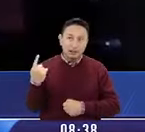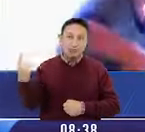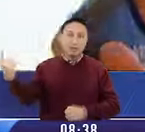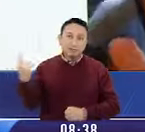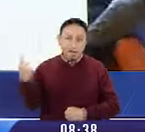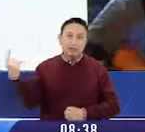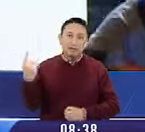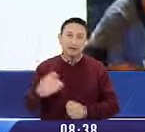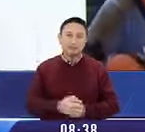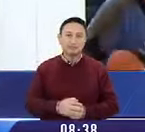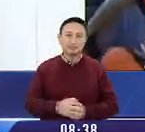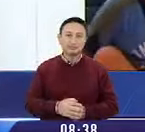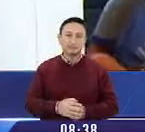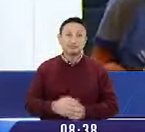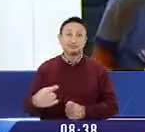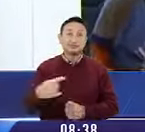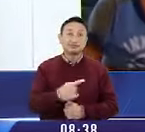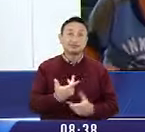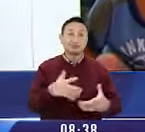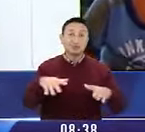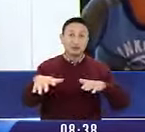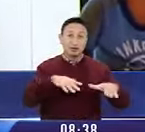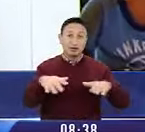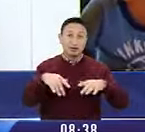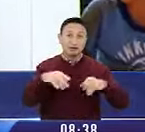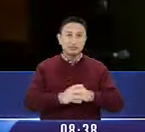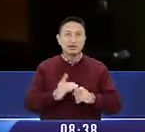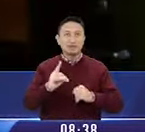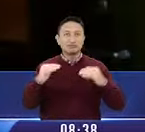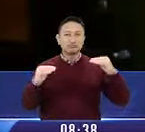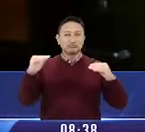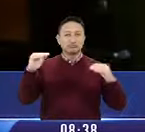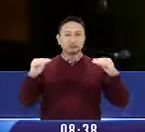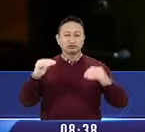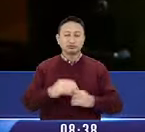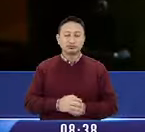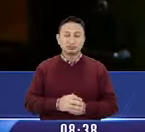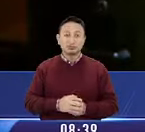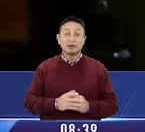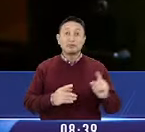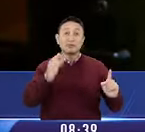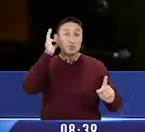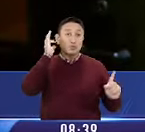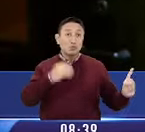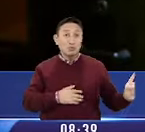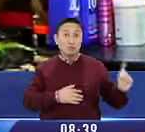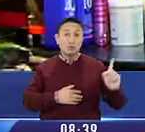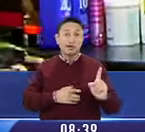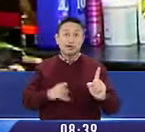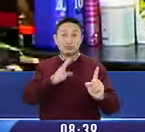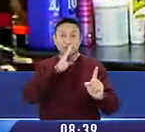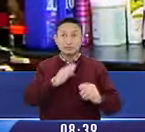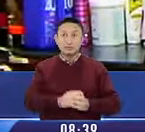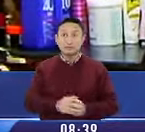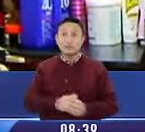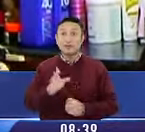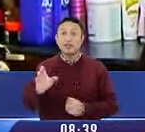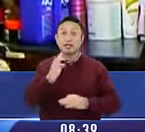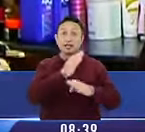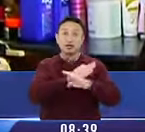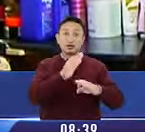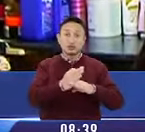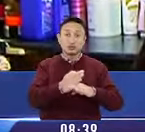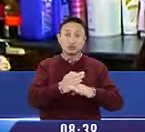otro. Cuadrar su agenda le ayuda a tener un equilibrio. Y cuando llegaba una clienta, siempre le decía que había turno para 2